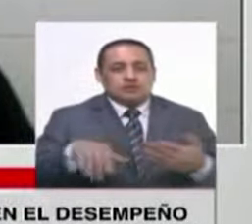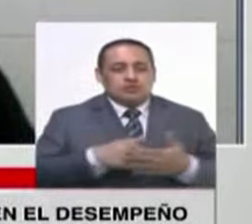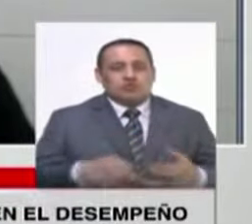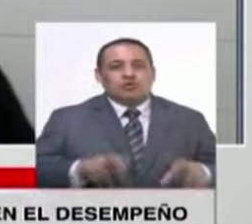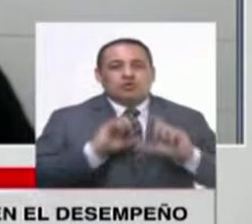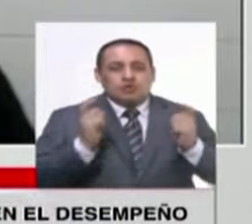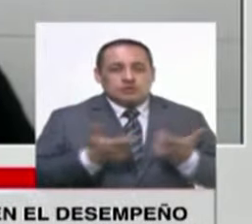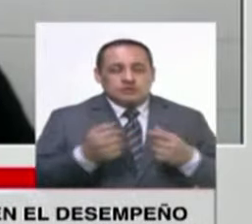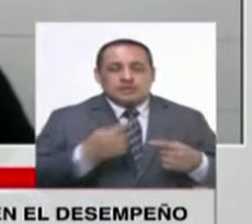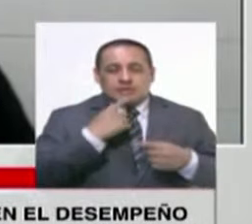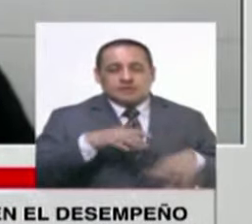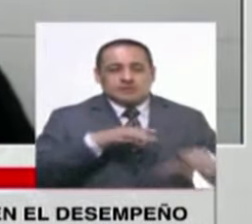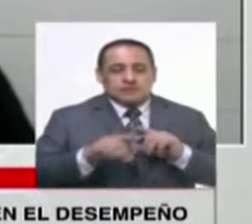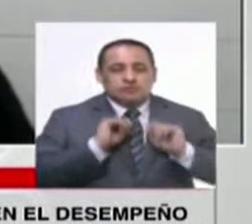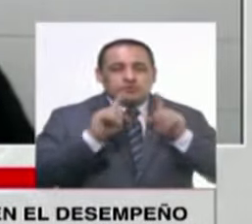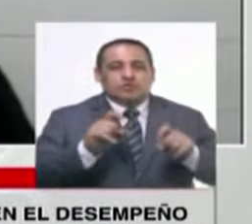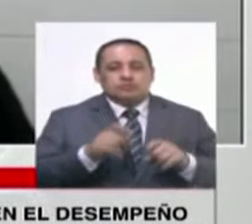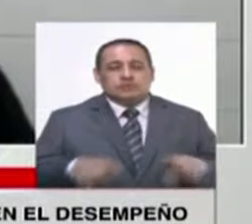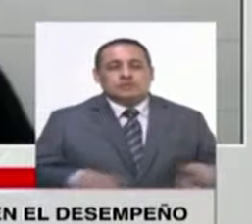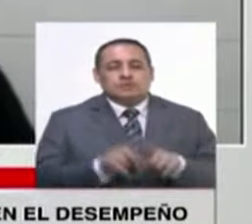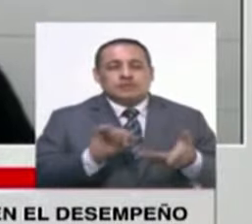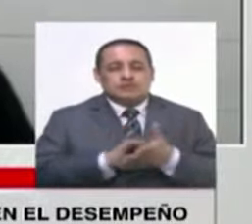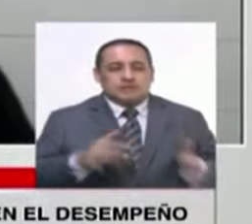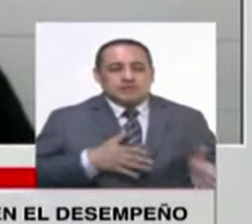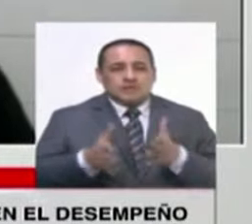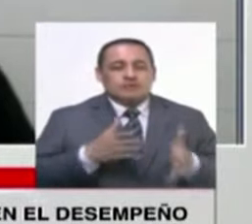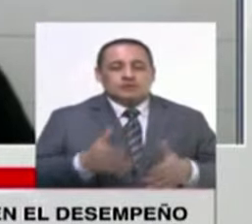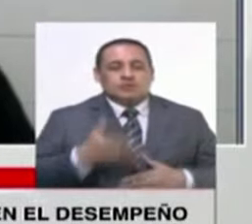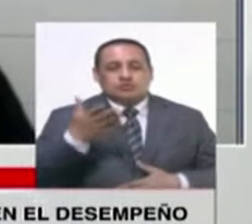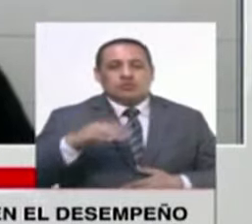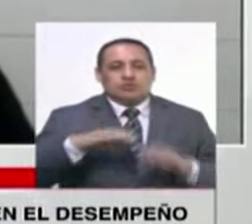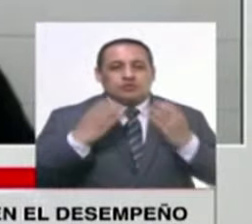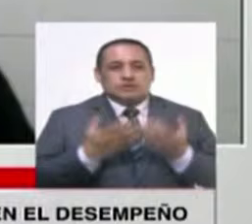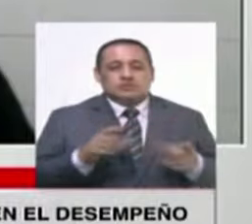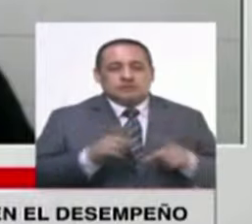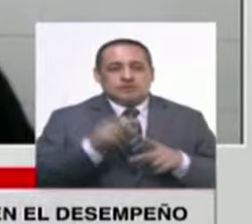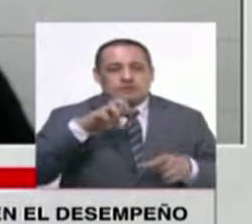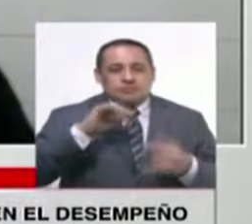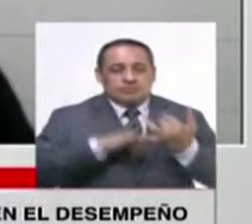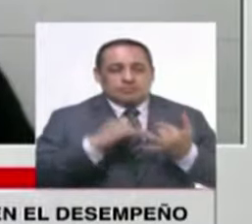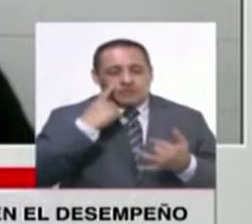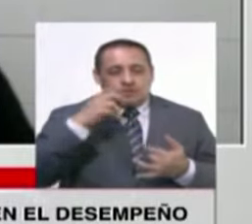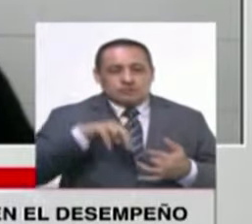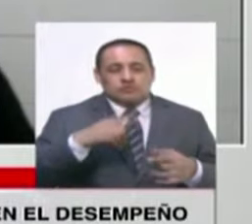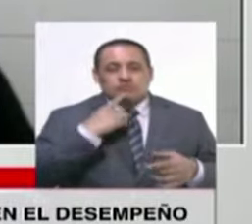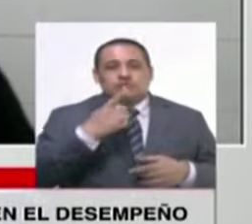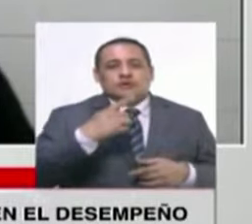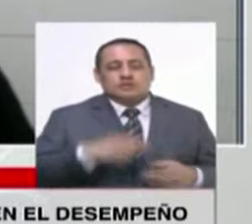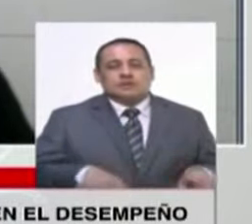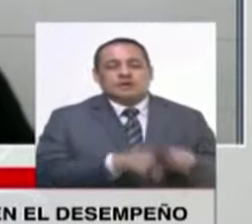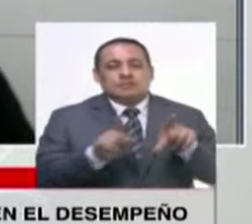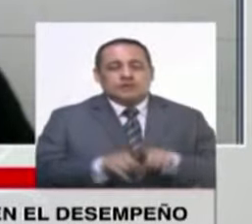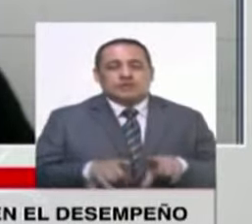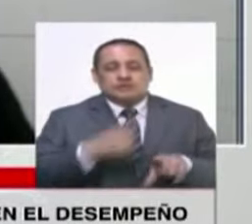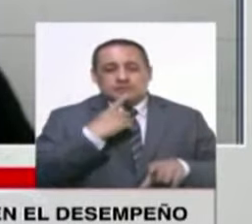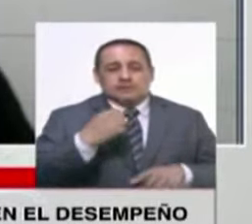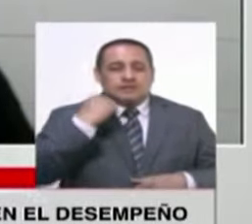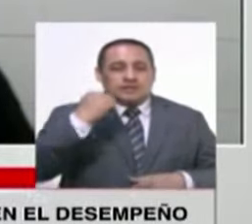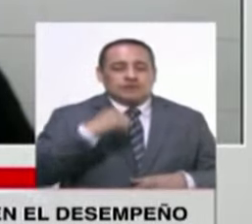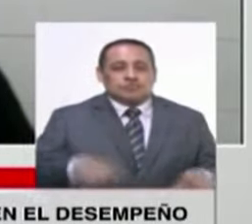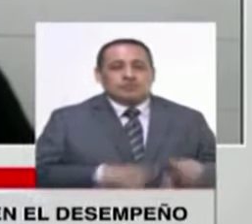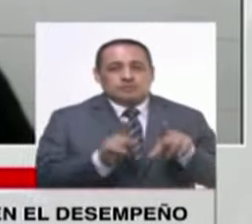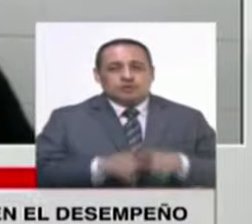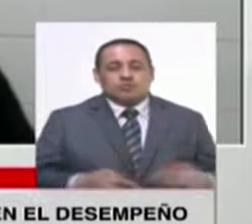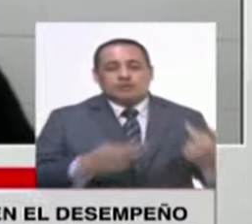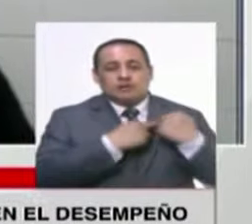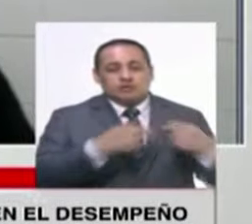es formular sus interrogantes. En ese sentido, señor congresista Pasión Dávila, usted está en todo el derecho y